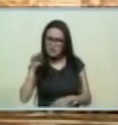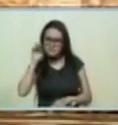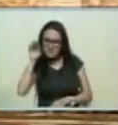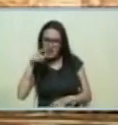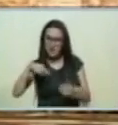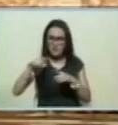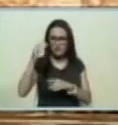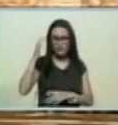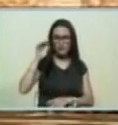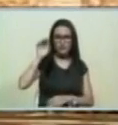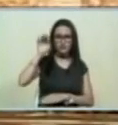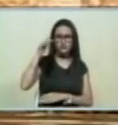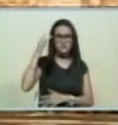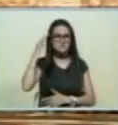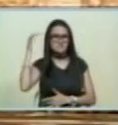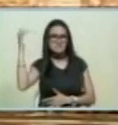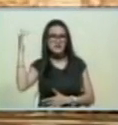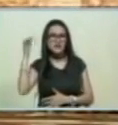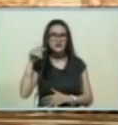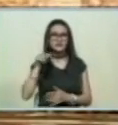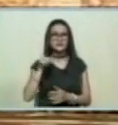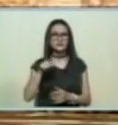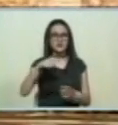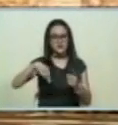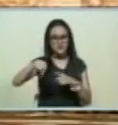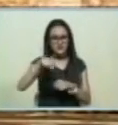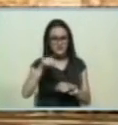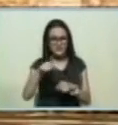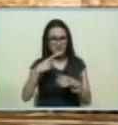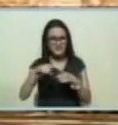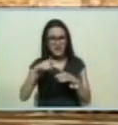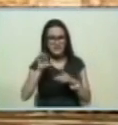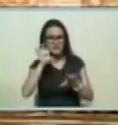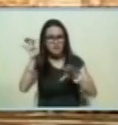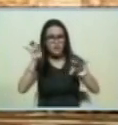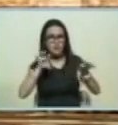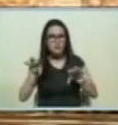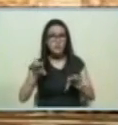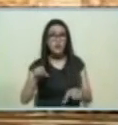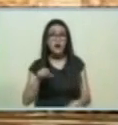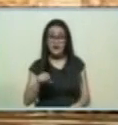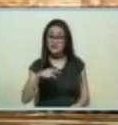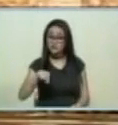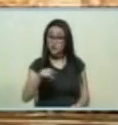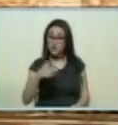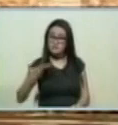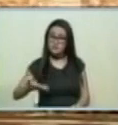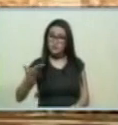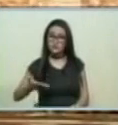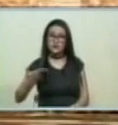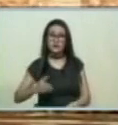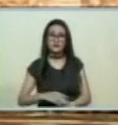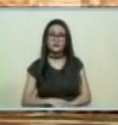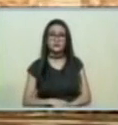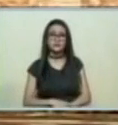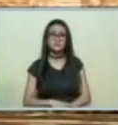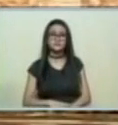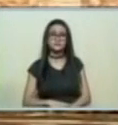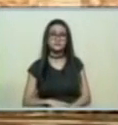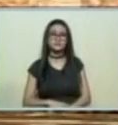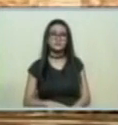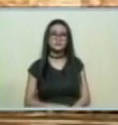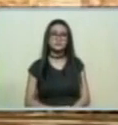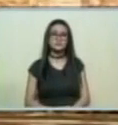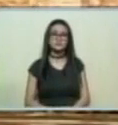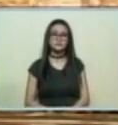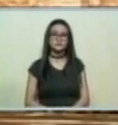visión, la vocación de los distintos sectores. Es una oportunidad de oro. Compañero Pedro Infante, tú que eres